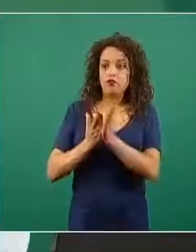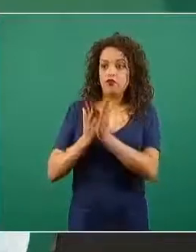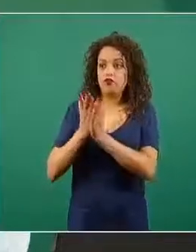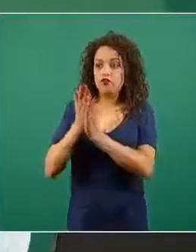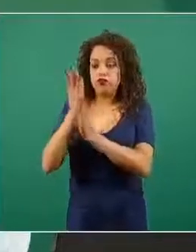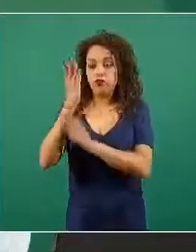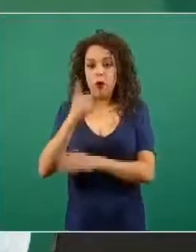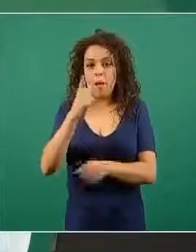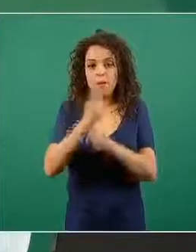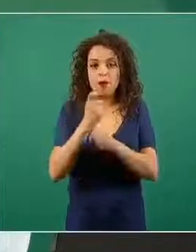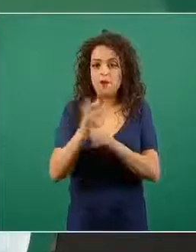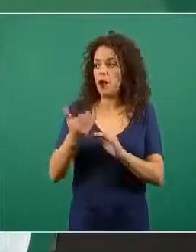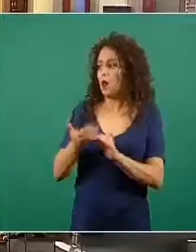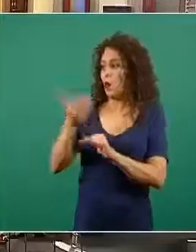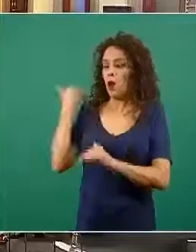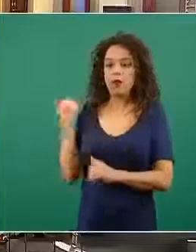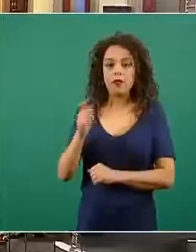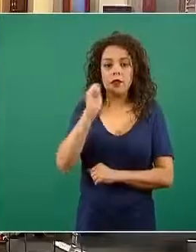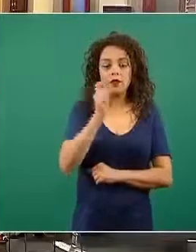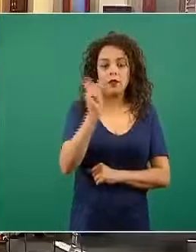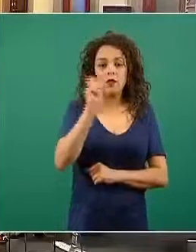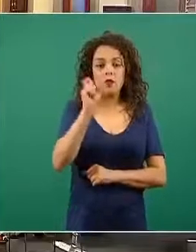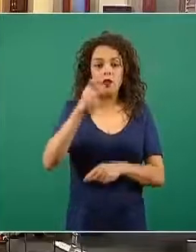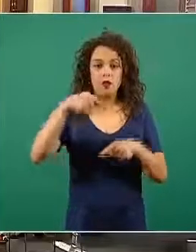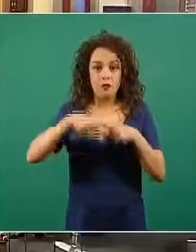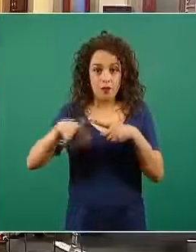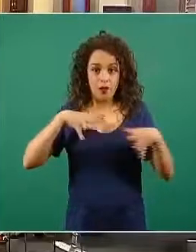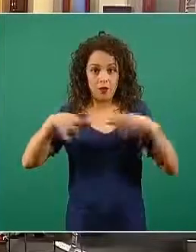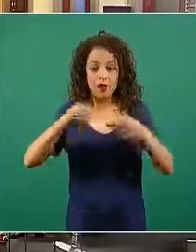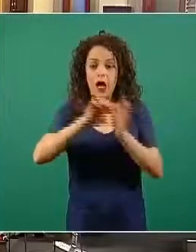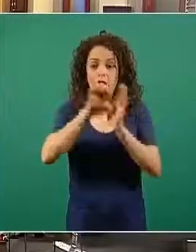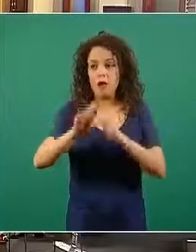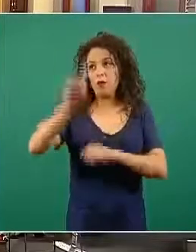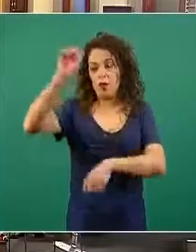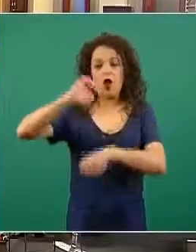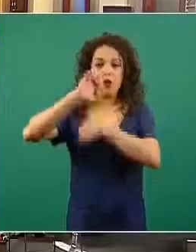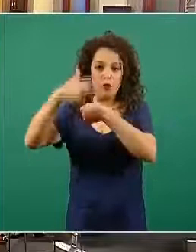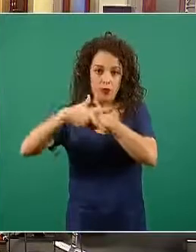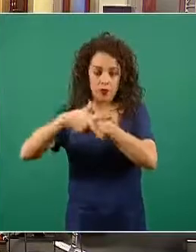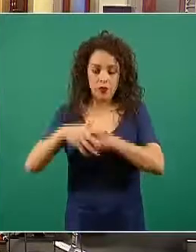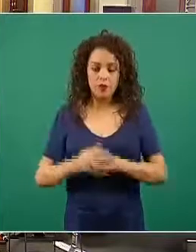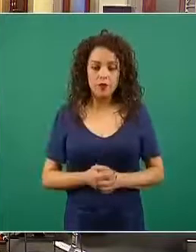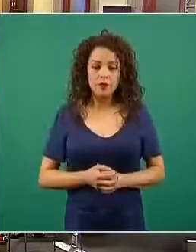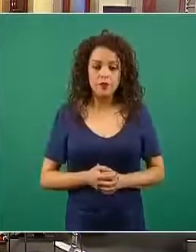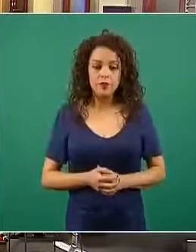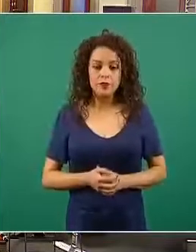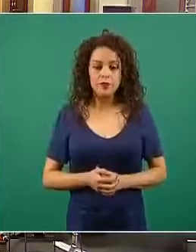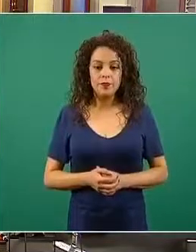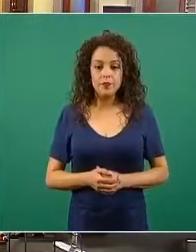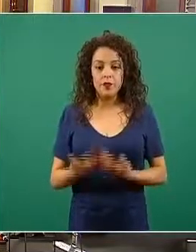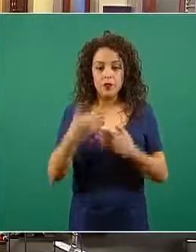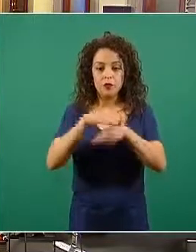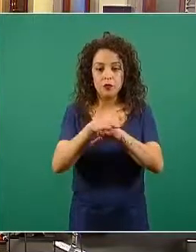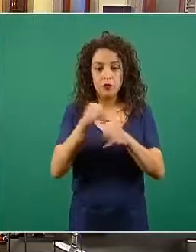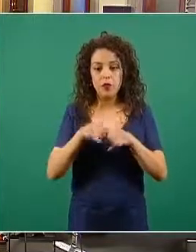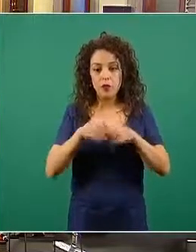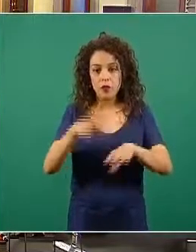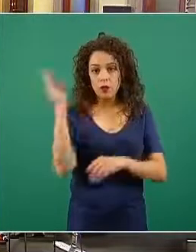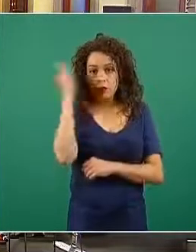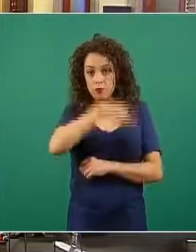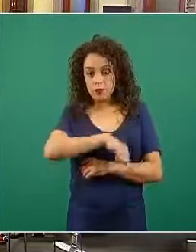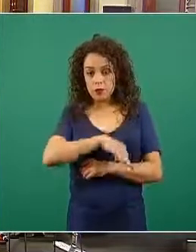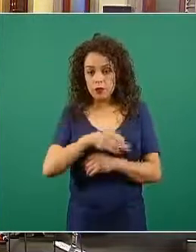primera ola en, por ejemplo, países europeos. Sobre la infodemia, el